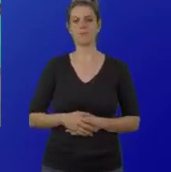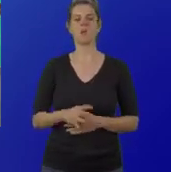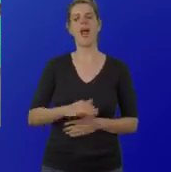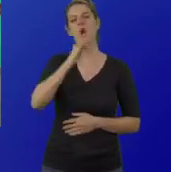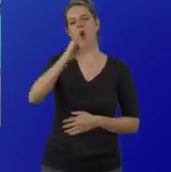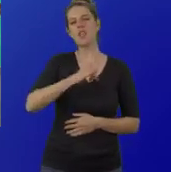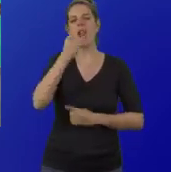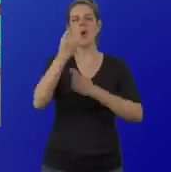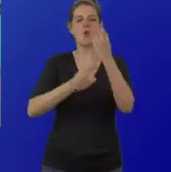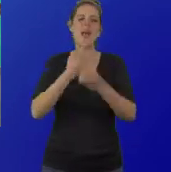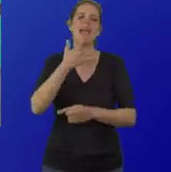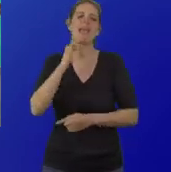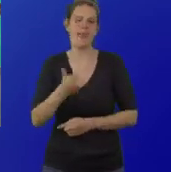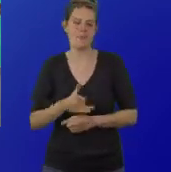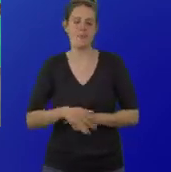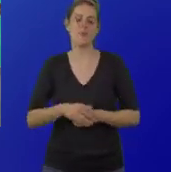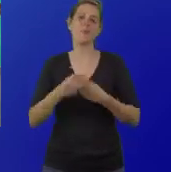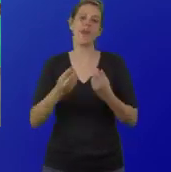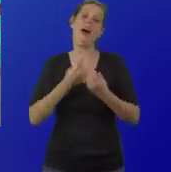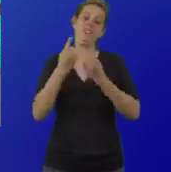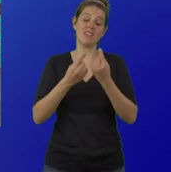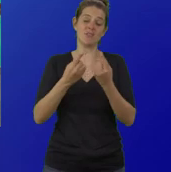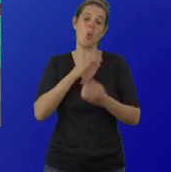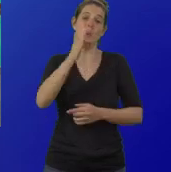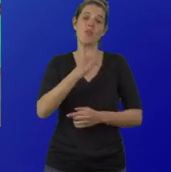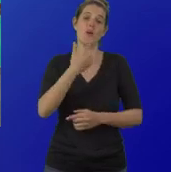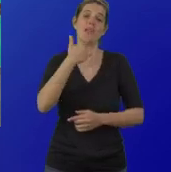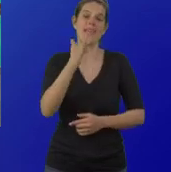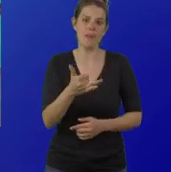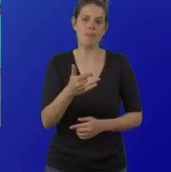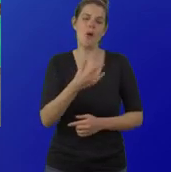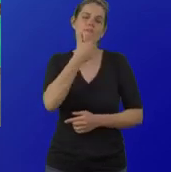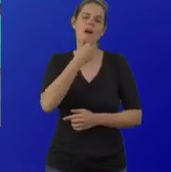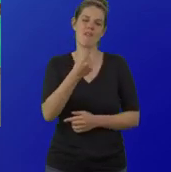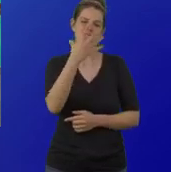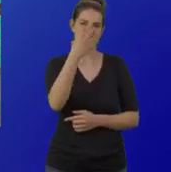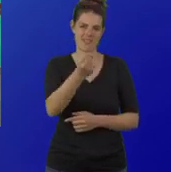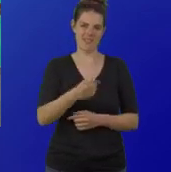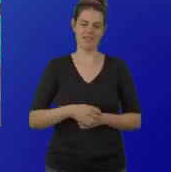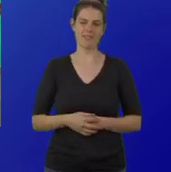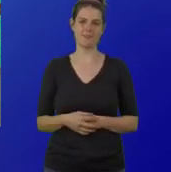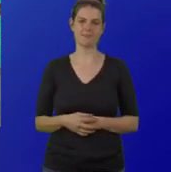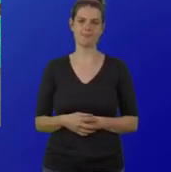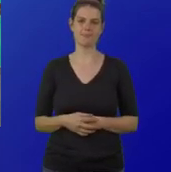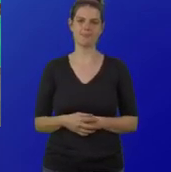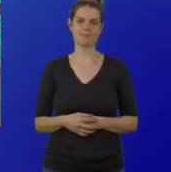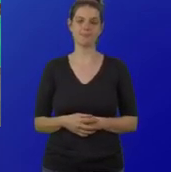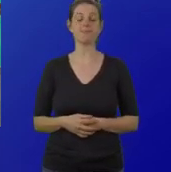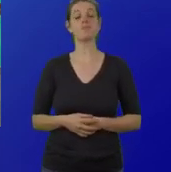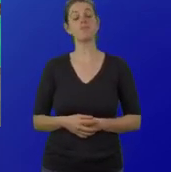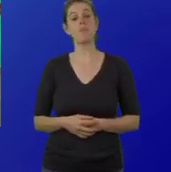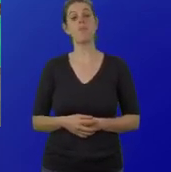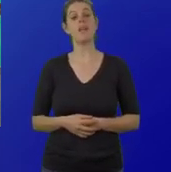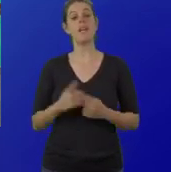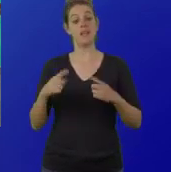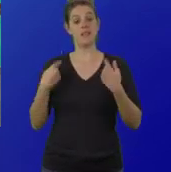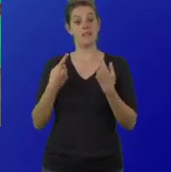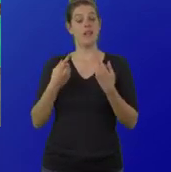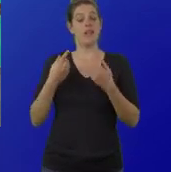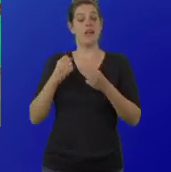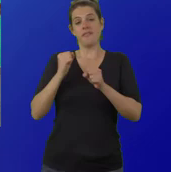de anécdotas para que se pueda ir entendiendo. A veces el ejemplo hace que esto se entienda mejor. Hicimos un